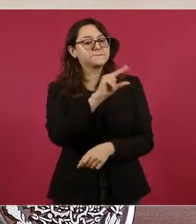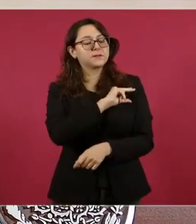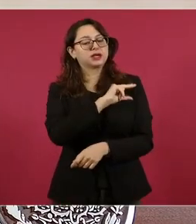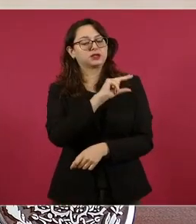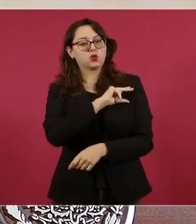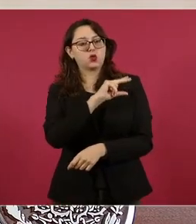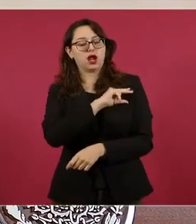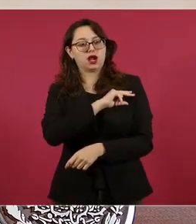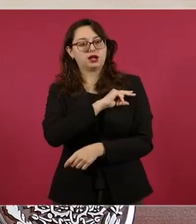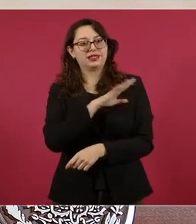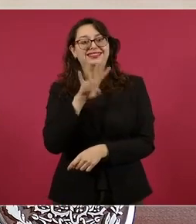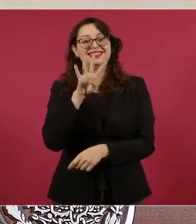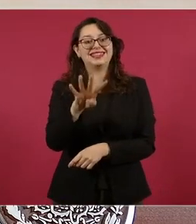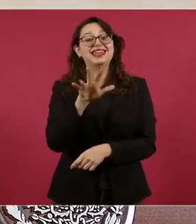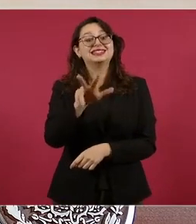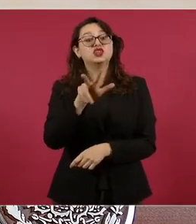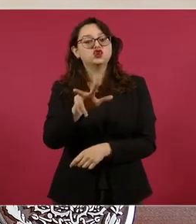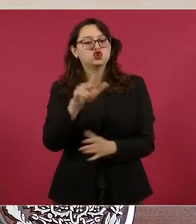18000